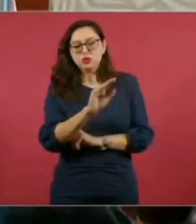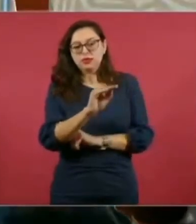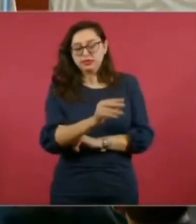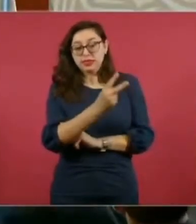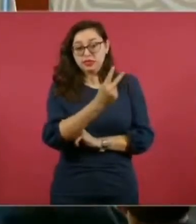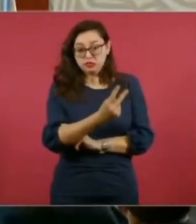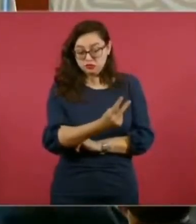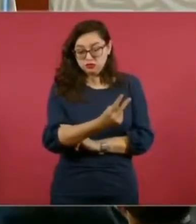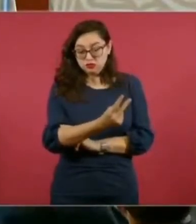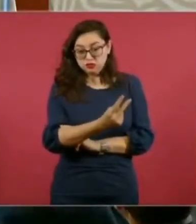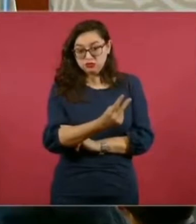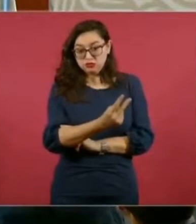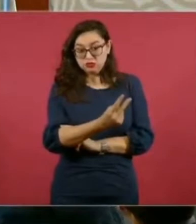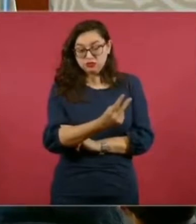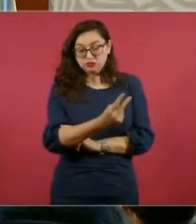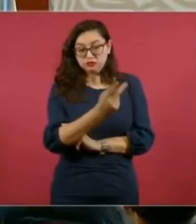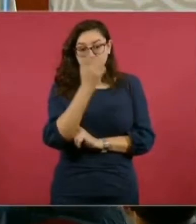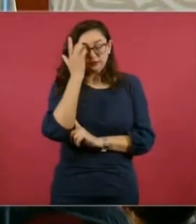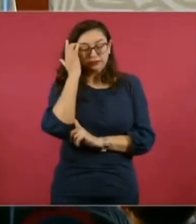1992,